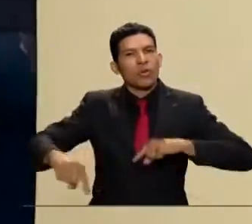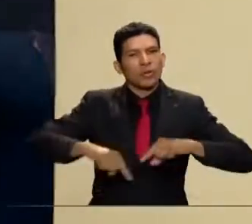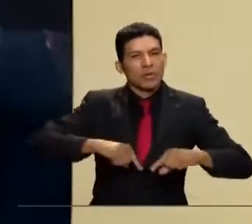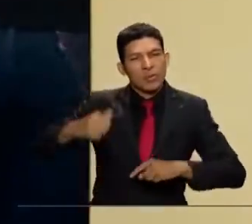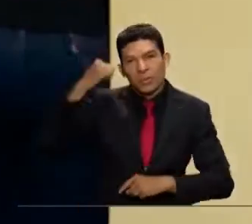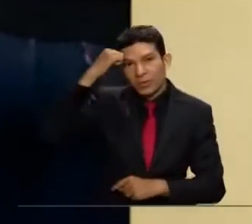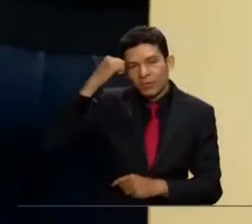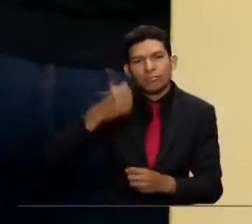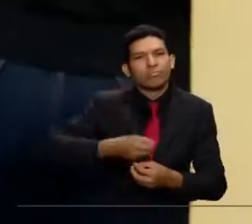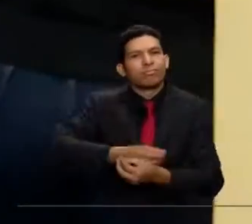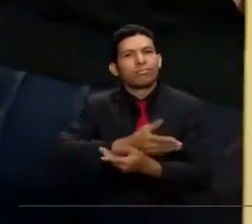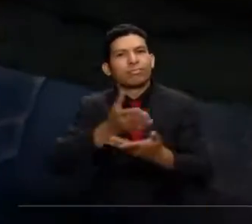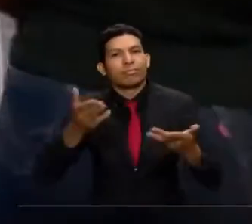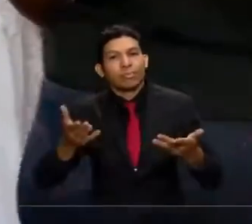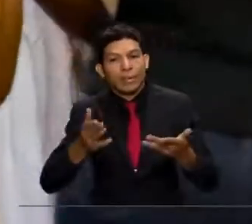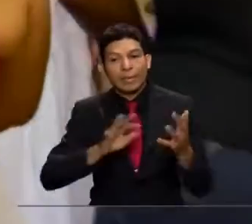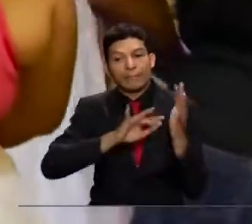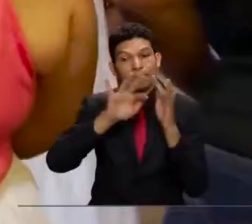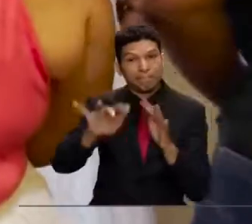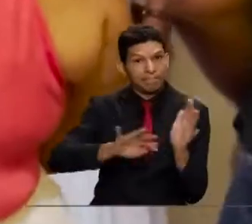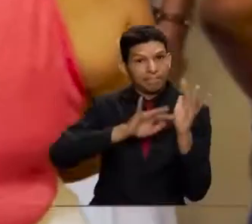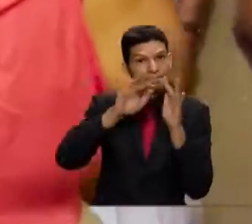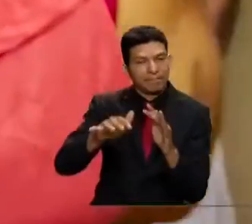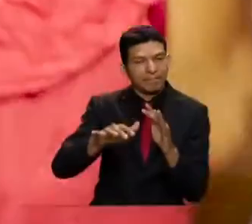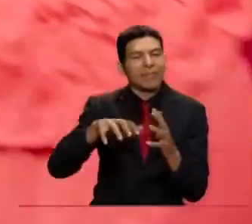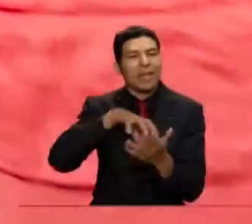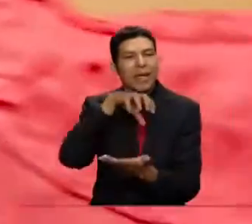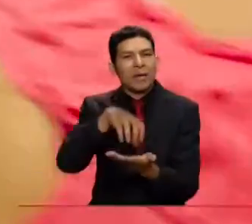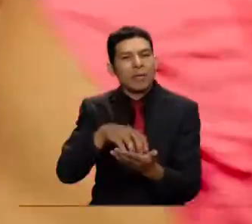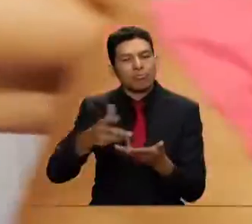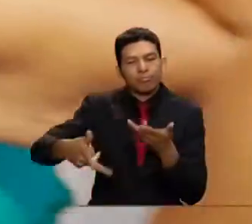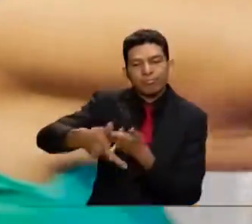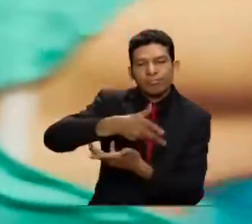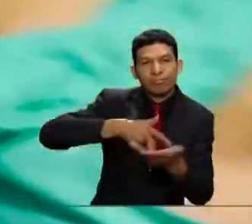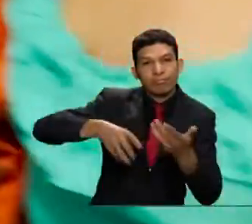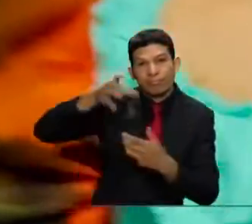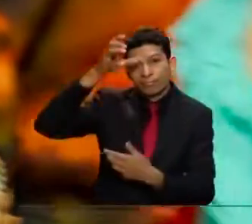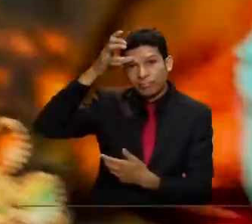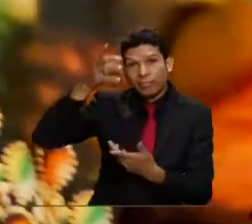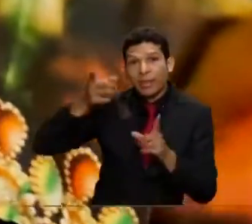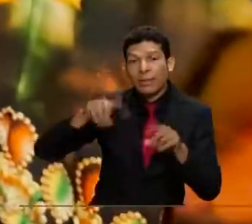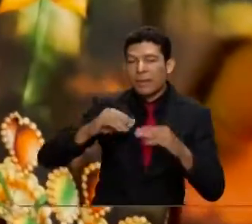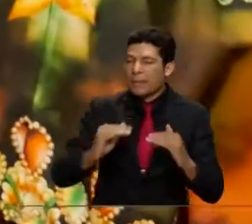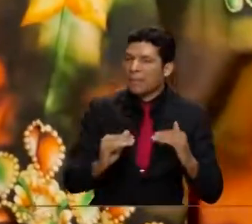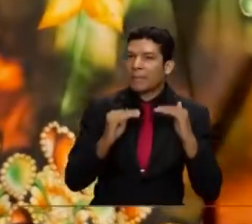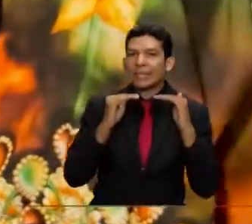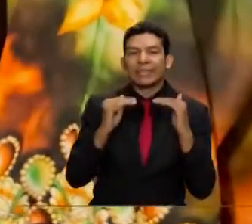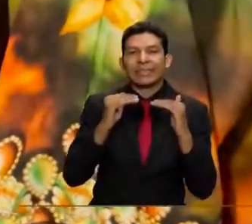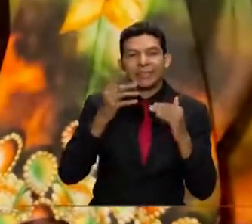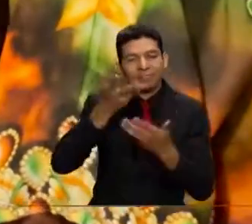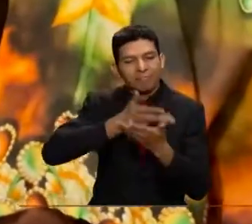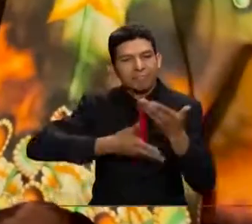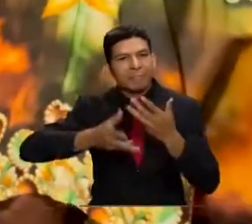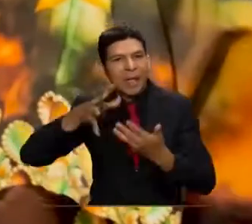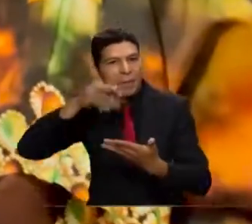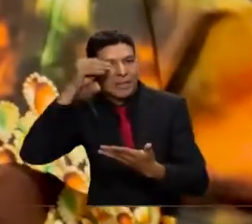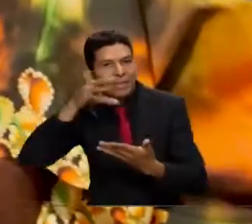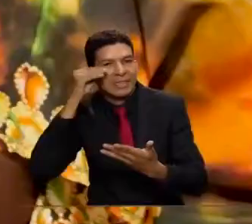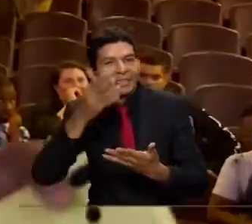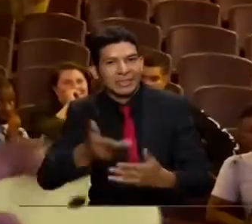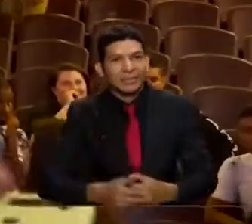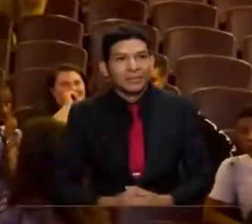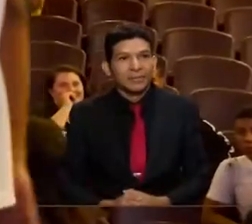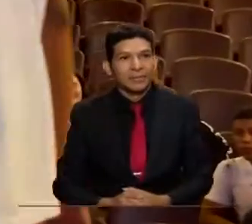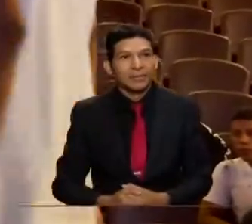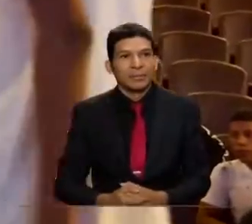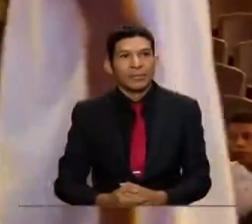beneficiarios a diario llegan hasta el Tecnocentro para intercambiar saberes, pero sobre todo para aprender unos de otros. Porque